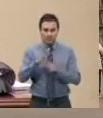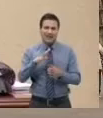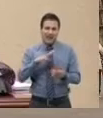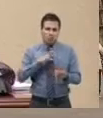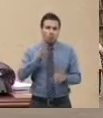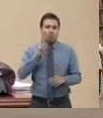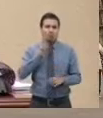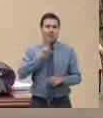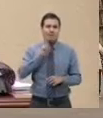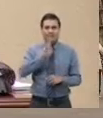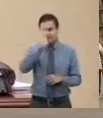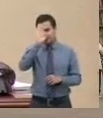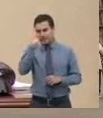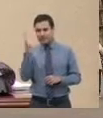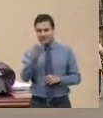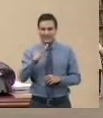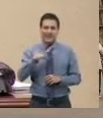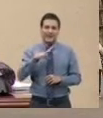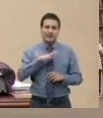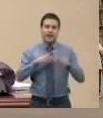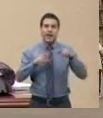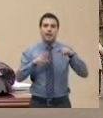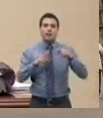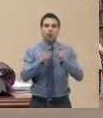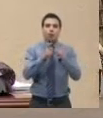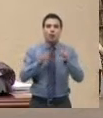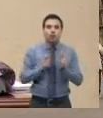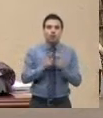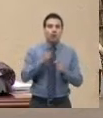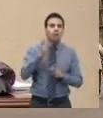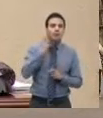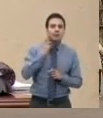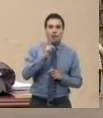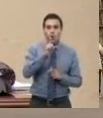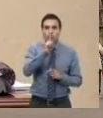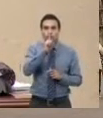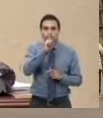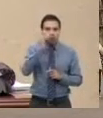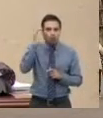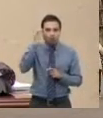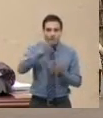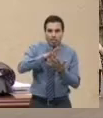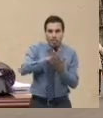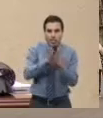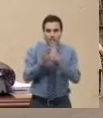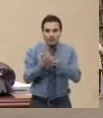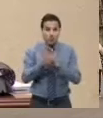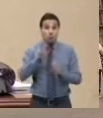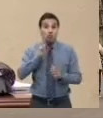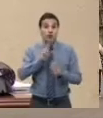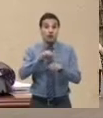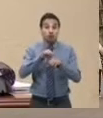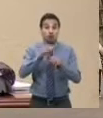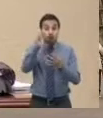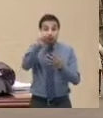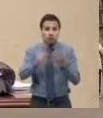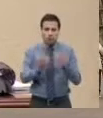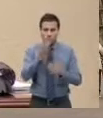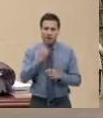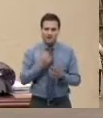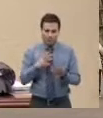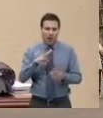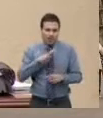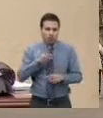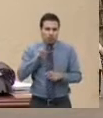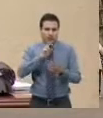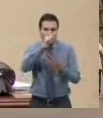evidentemente. Siempre las maquinaciones no van a tener una prueba plena. Pero de estas pruebas, lo que podemos obtener